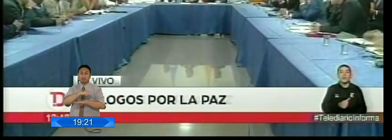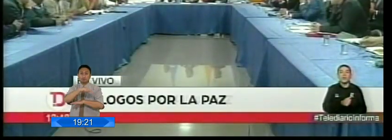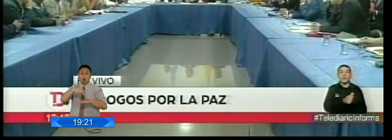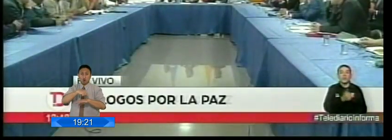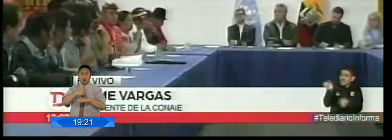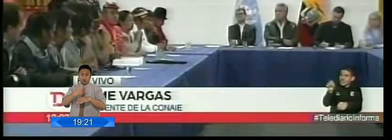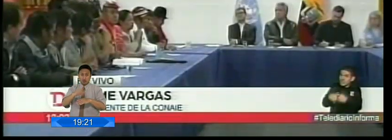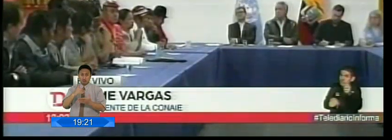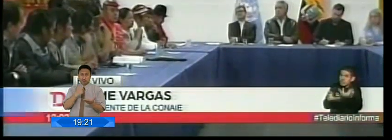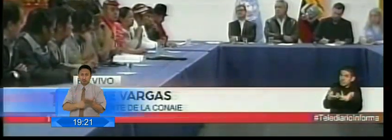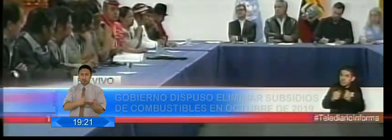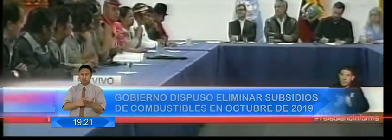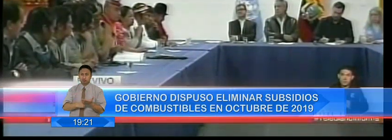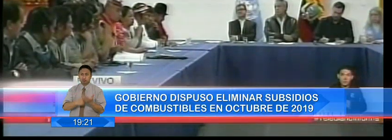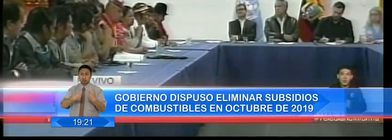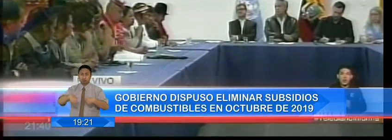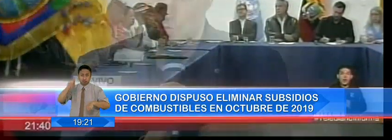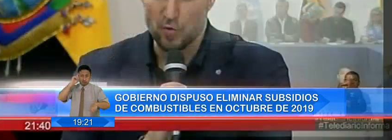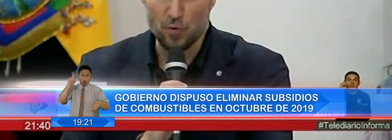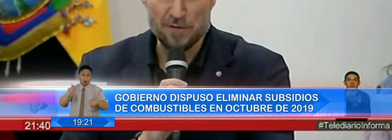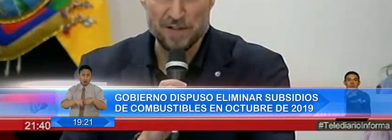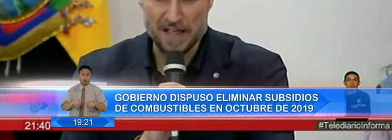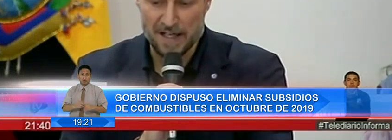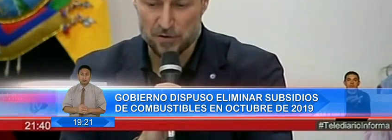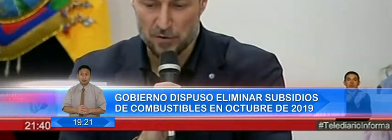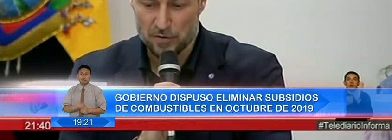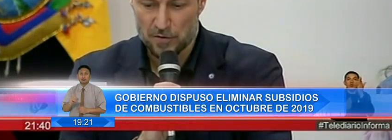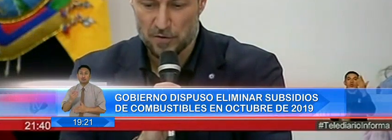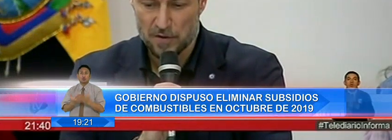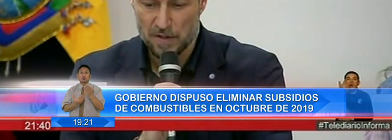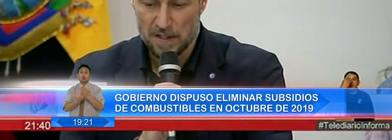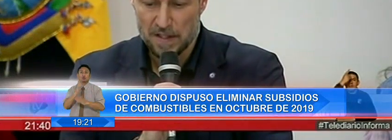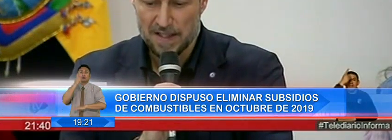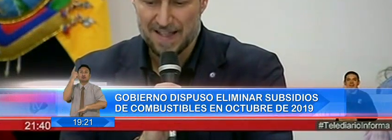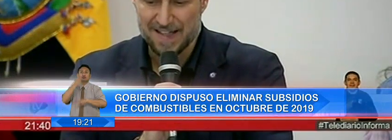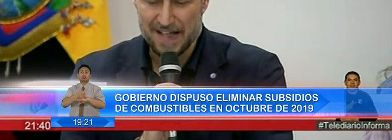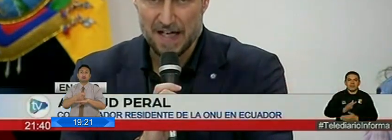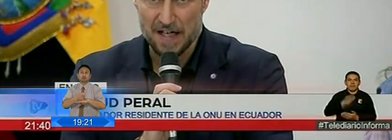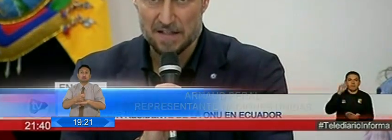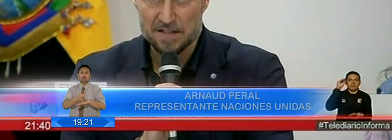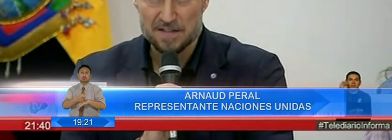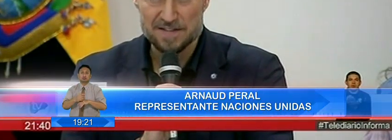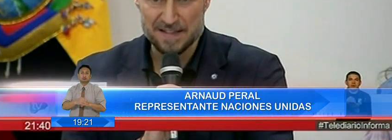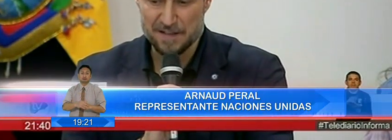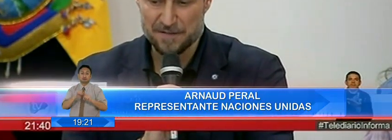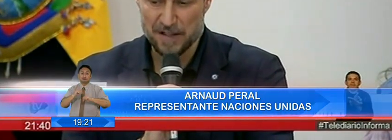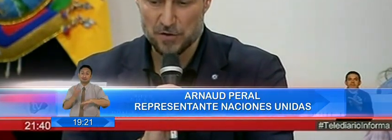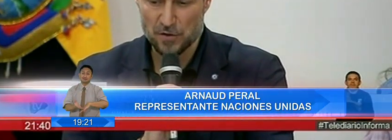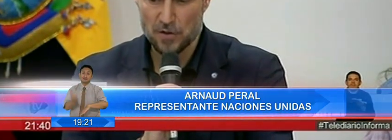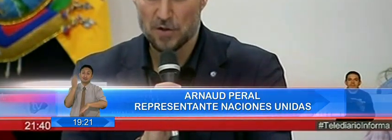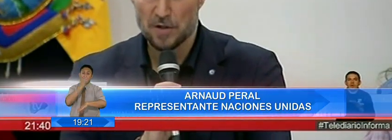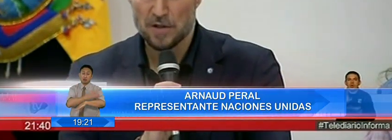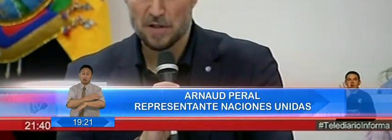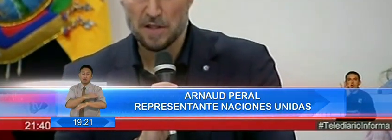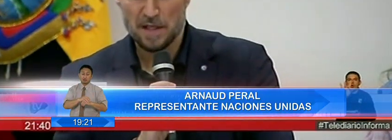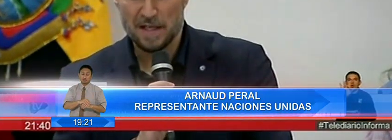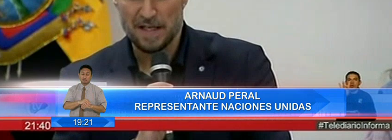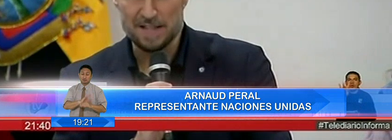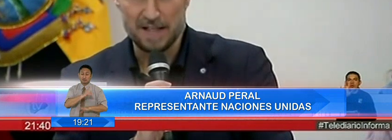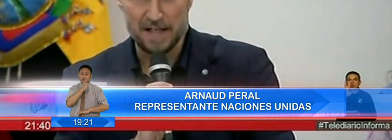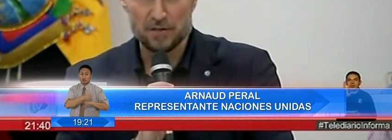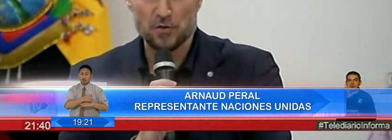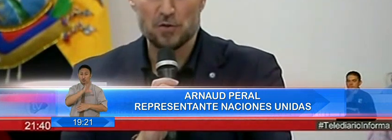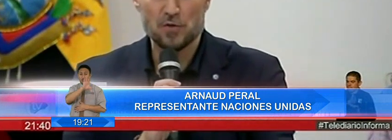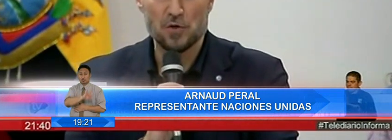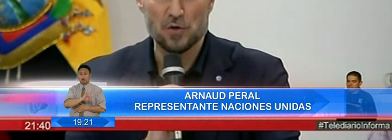análisis, salió humo blanco. Un nuevo decreto que deja sin efecto el